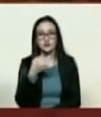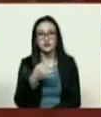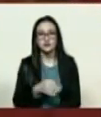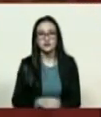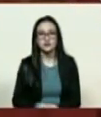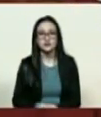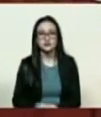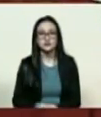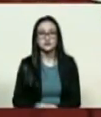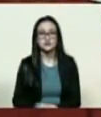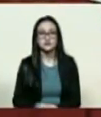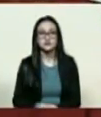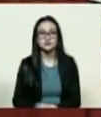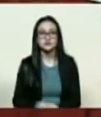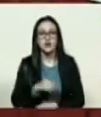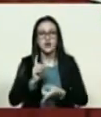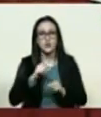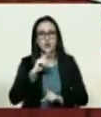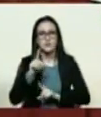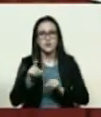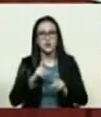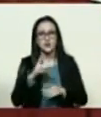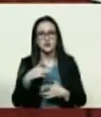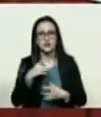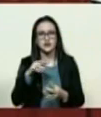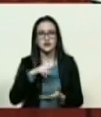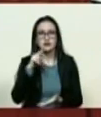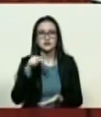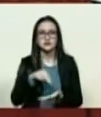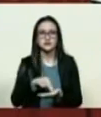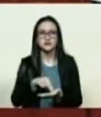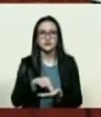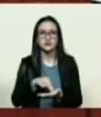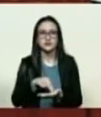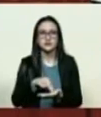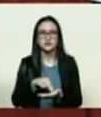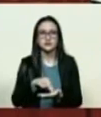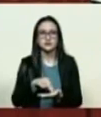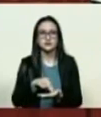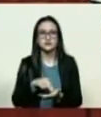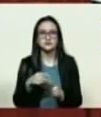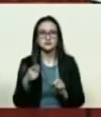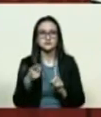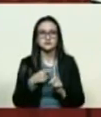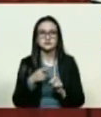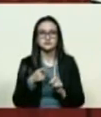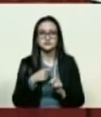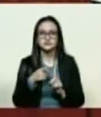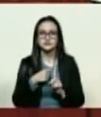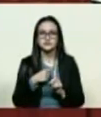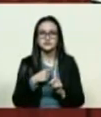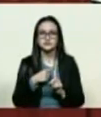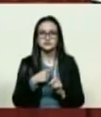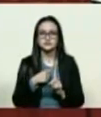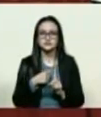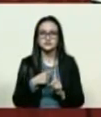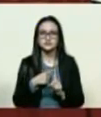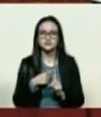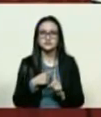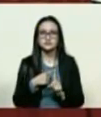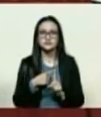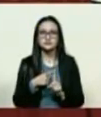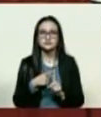Quería hacerle algunas preguntas de interés nacional. La primera con relación a lo que habría dicho